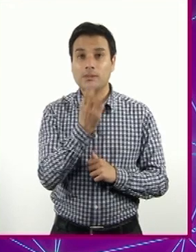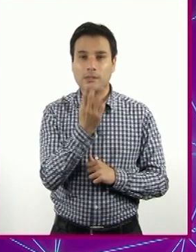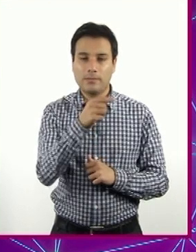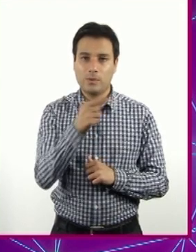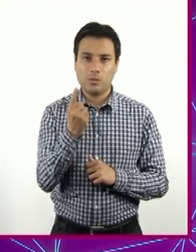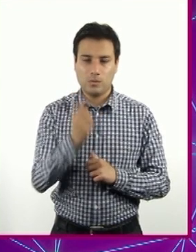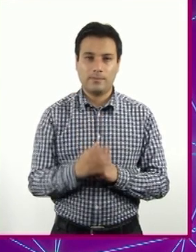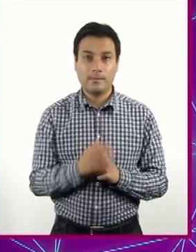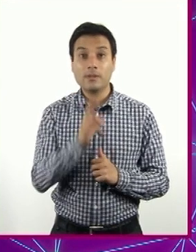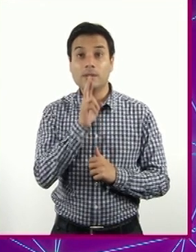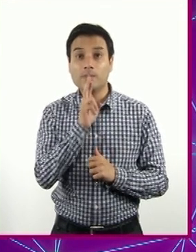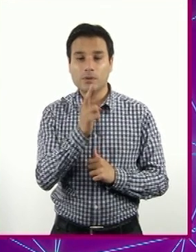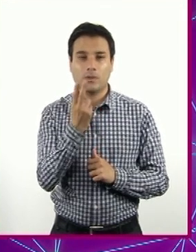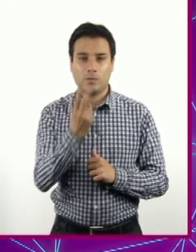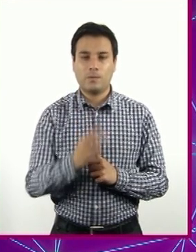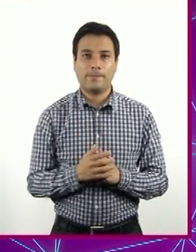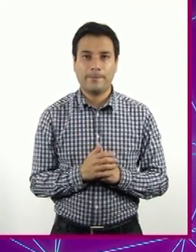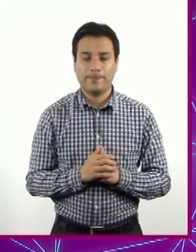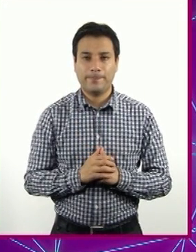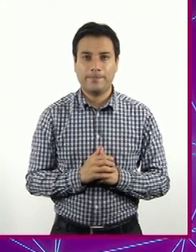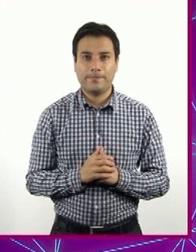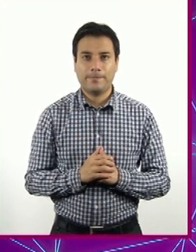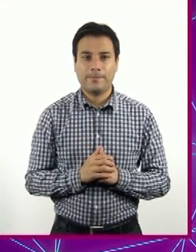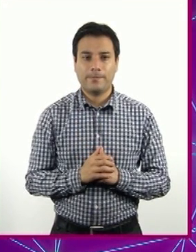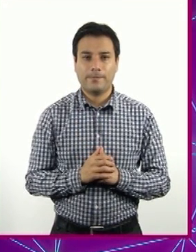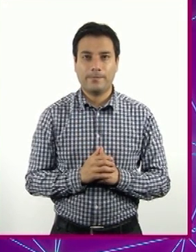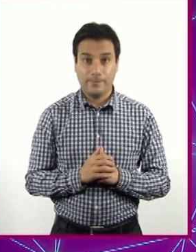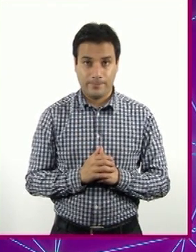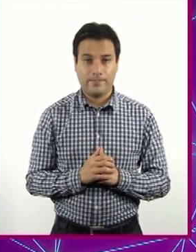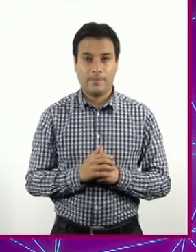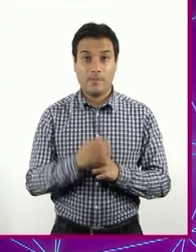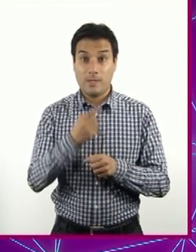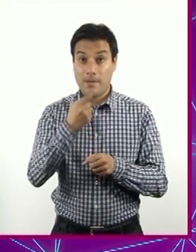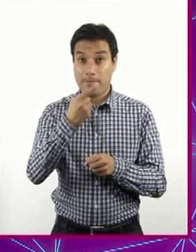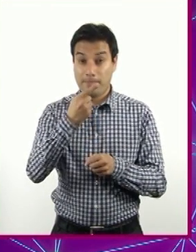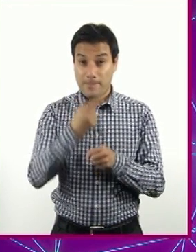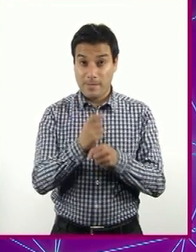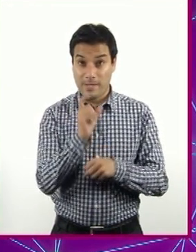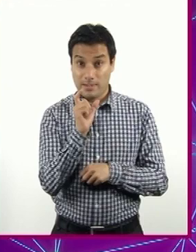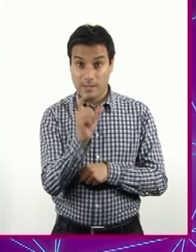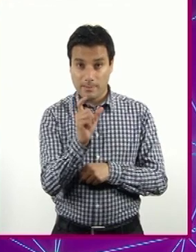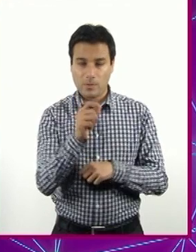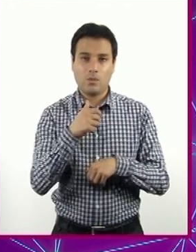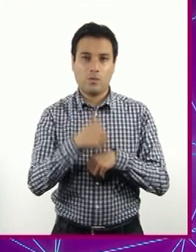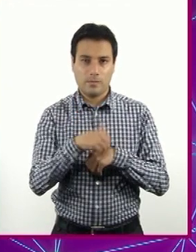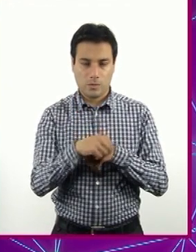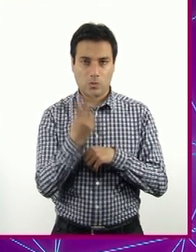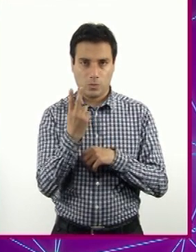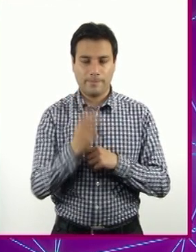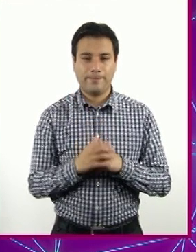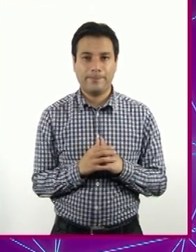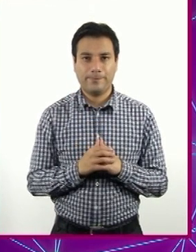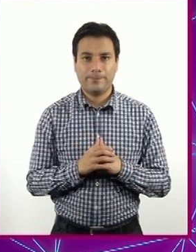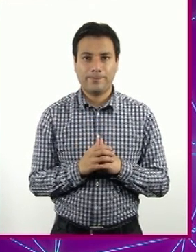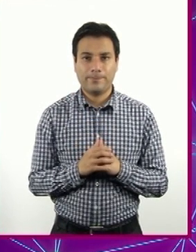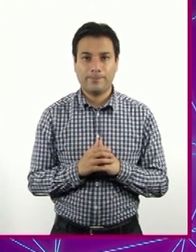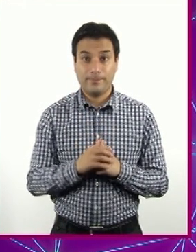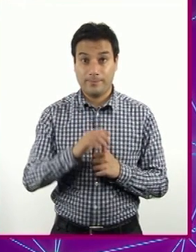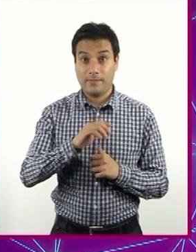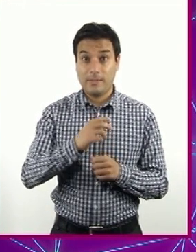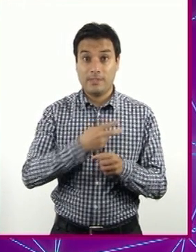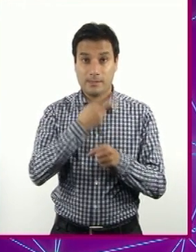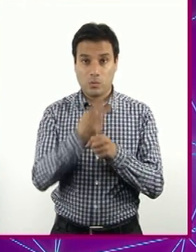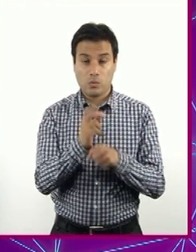1, igual a 2. 2 es el primer término de la sucesión. Para encontrar